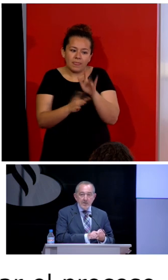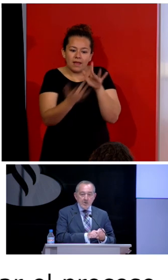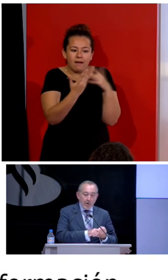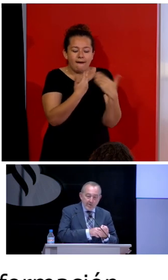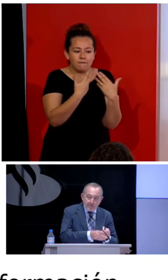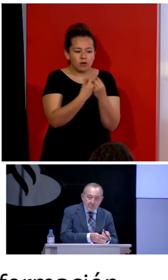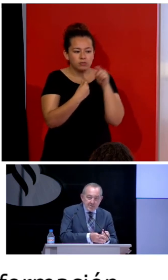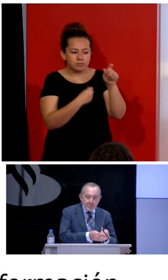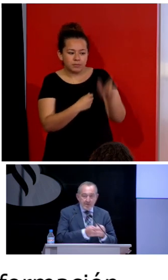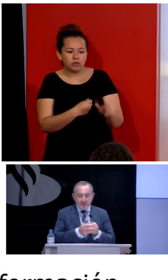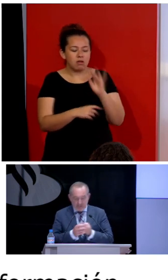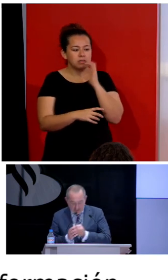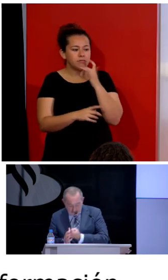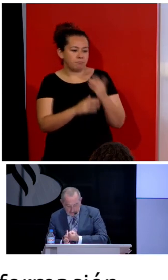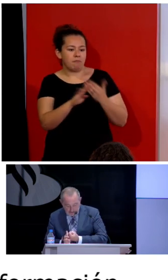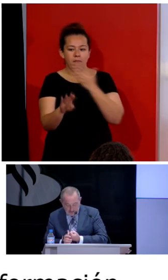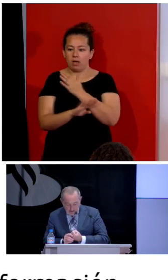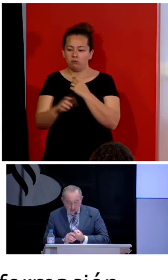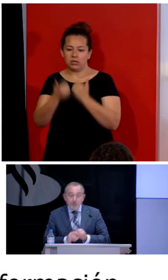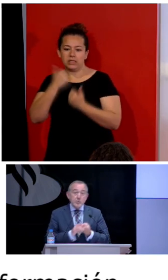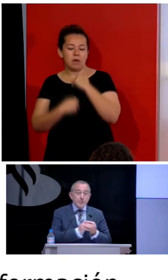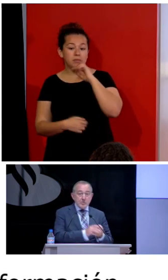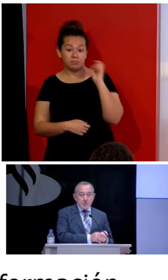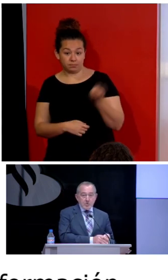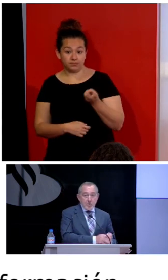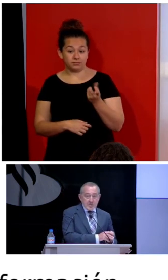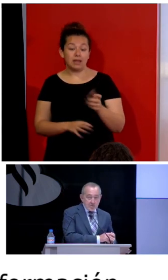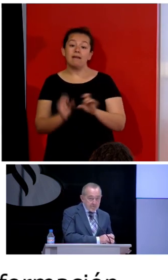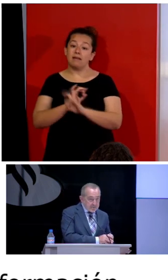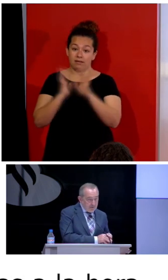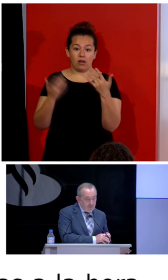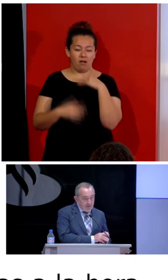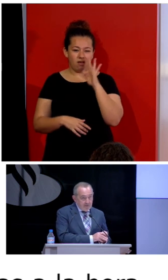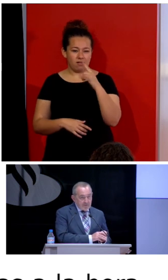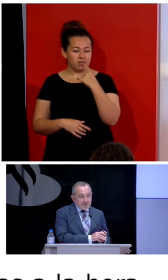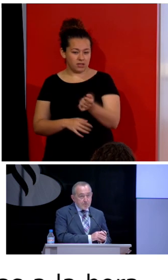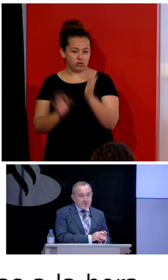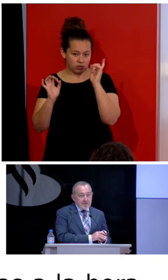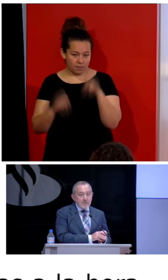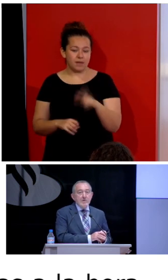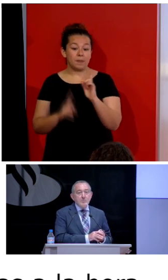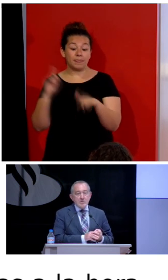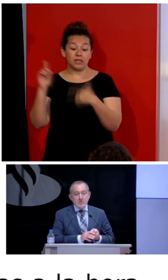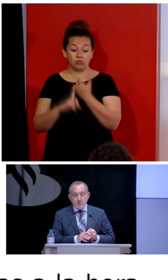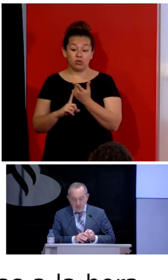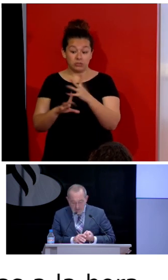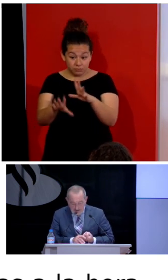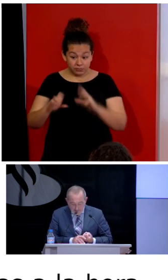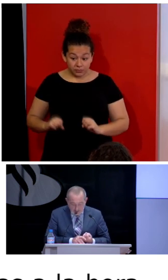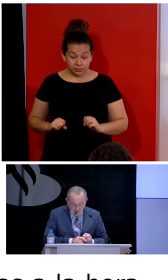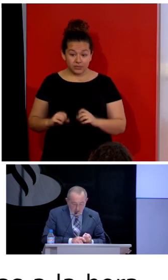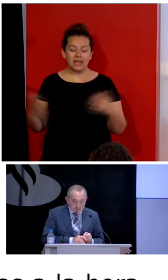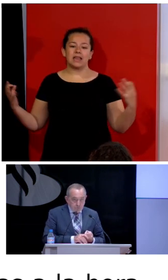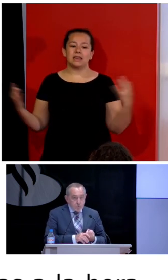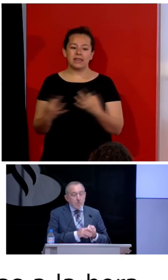plantear o a la hora de un examen, etcétera, etcétera. Y, por supuesto, como antes he comentado, después de la toma de posesión